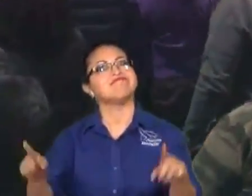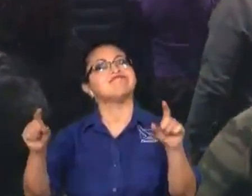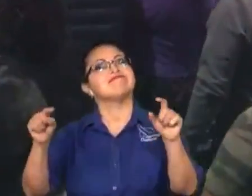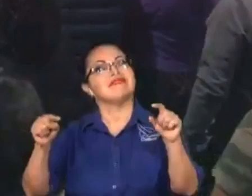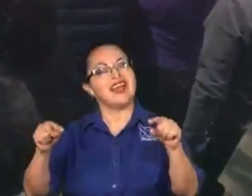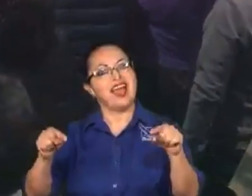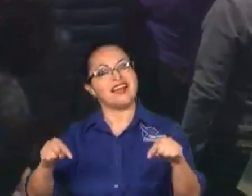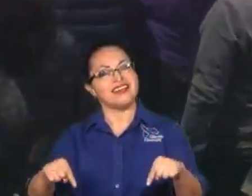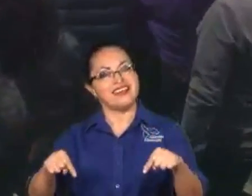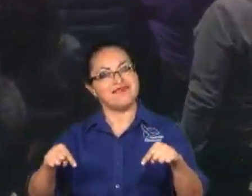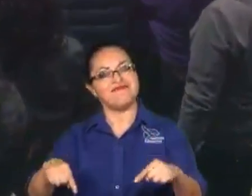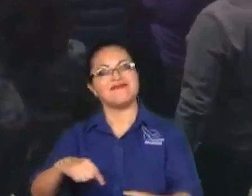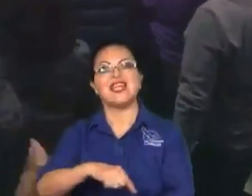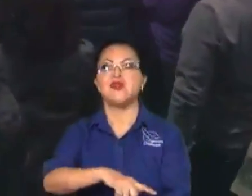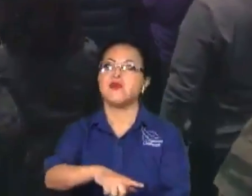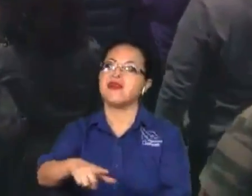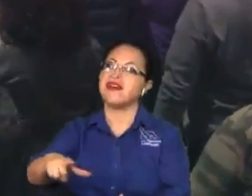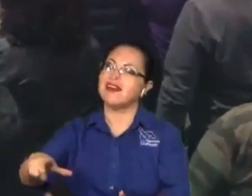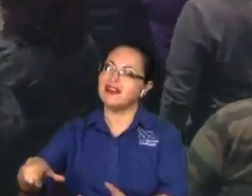Edificamos.